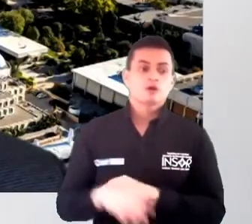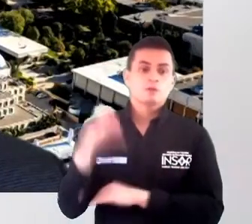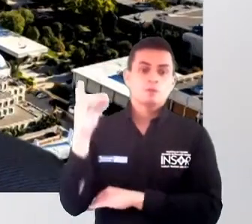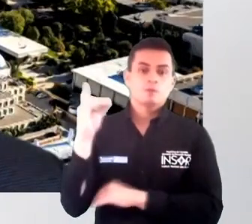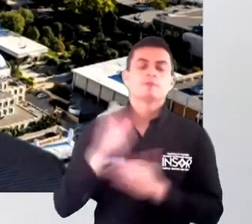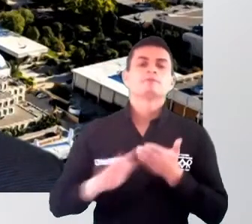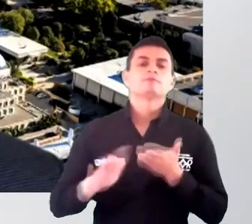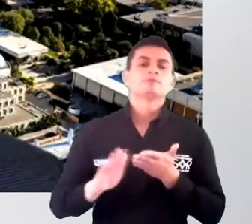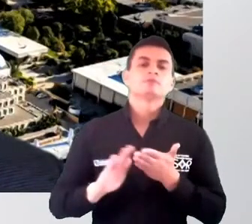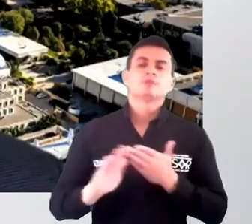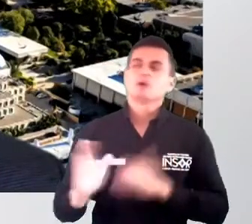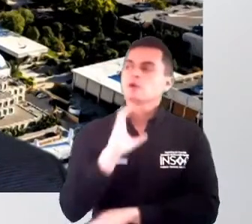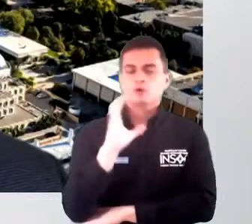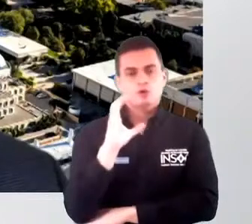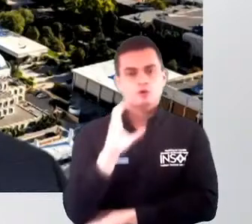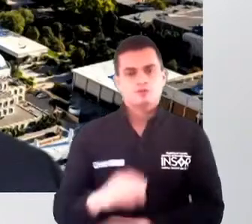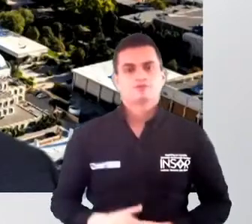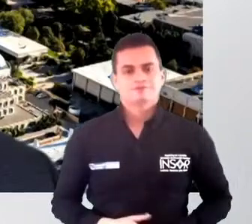Colombia.